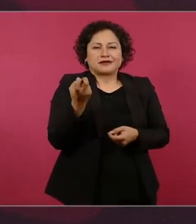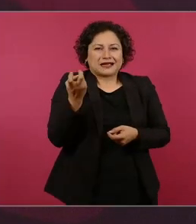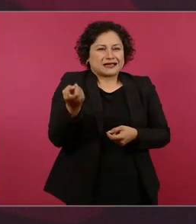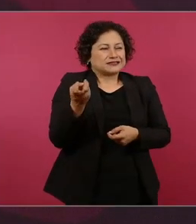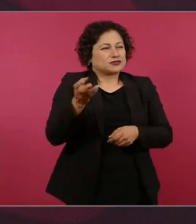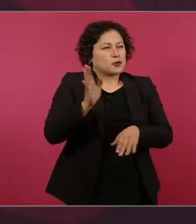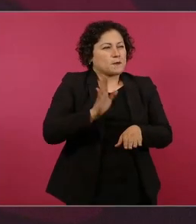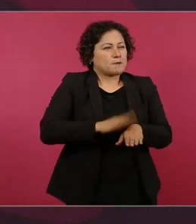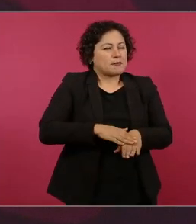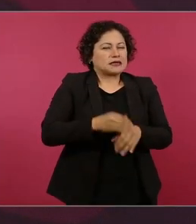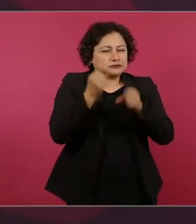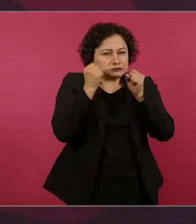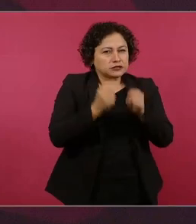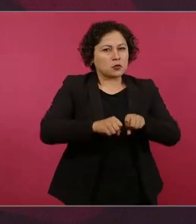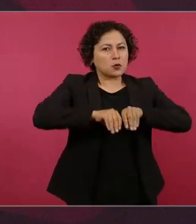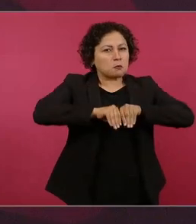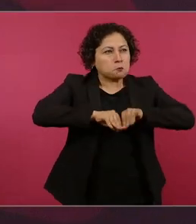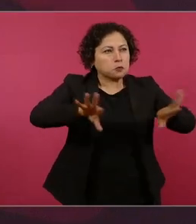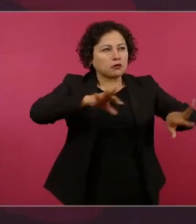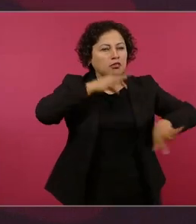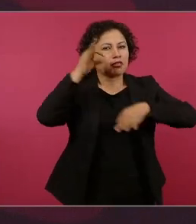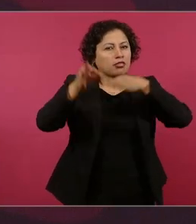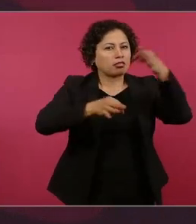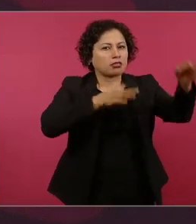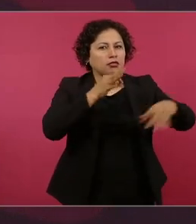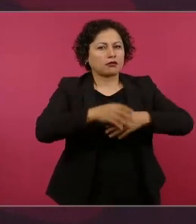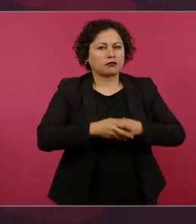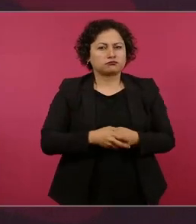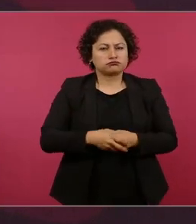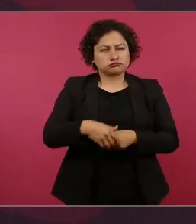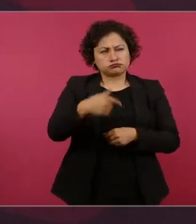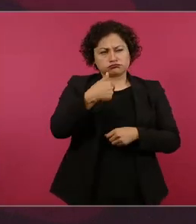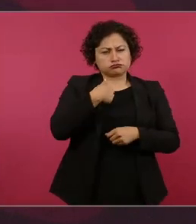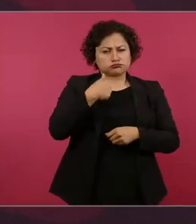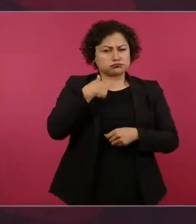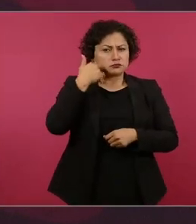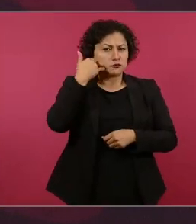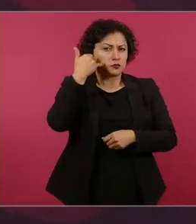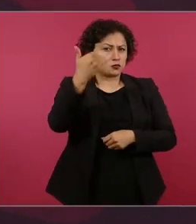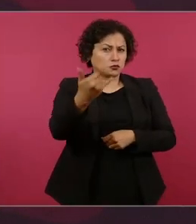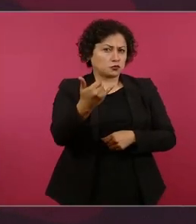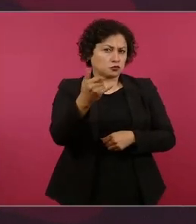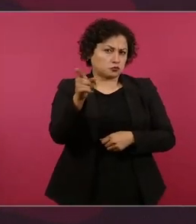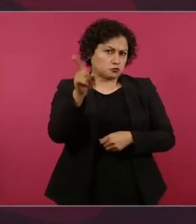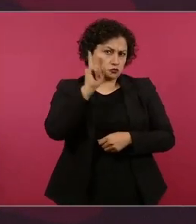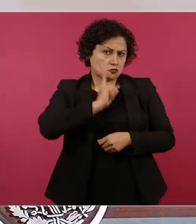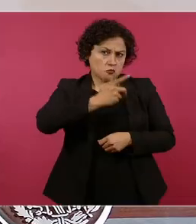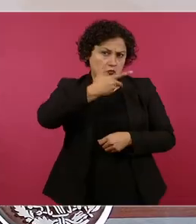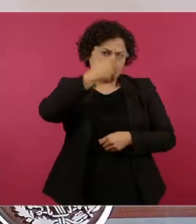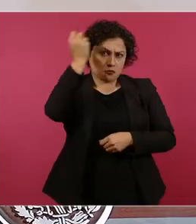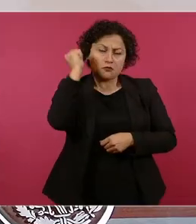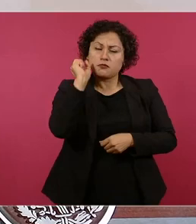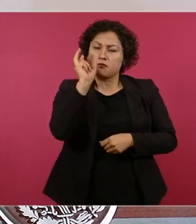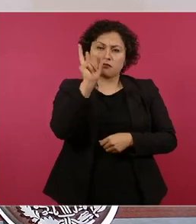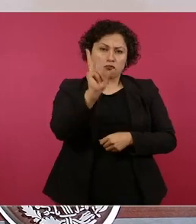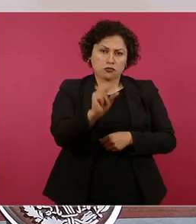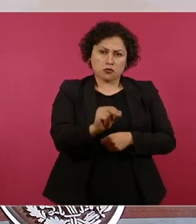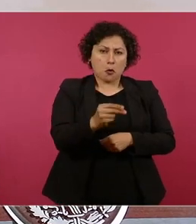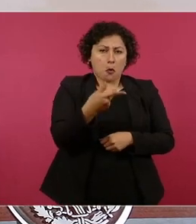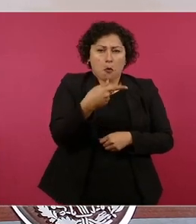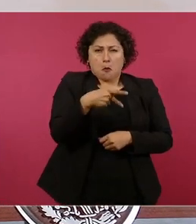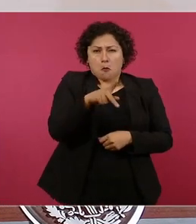propaganda no no hablé con ella pero este pues la